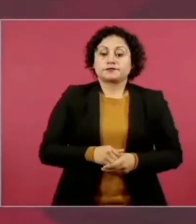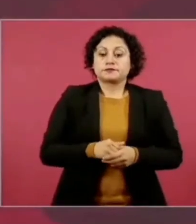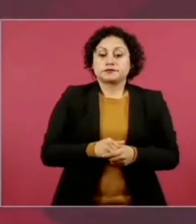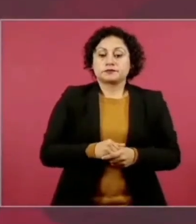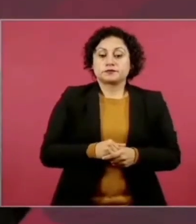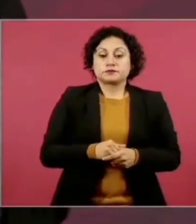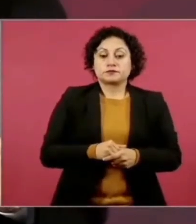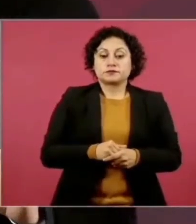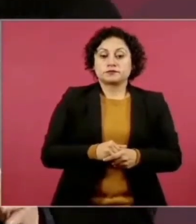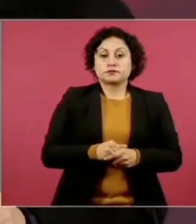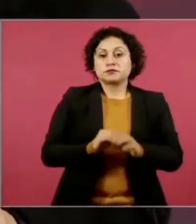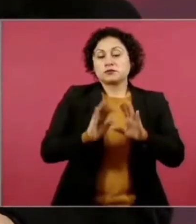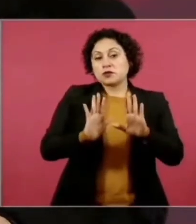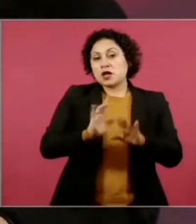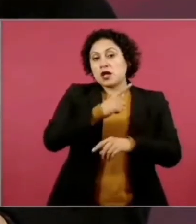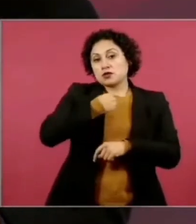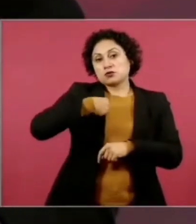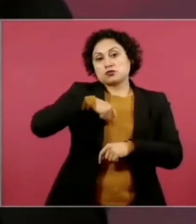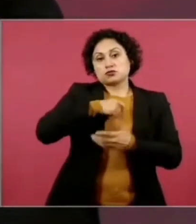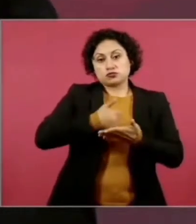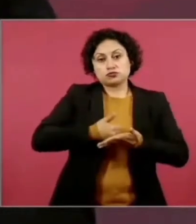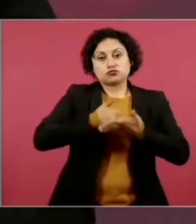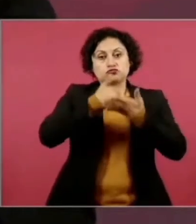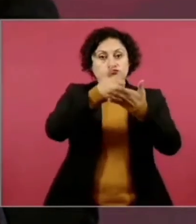Nosotros vamos a seguir ayudando